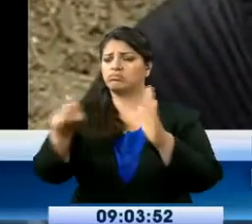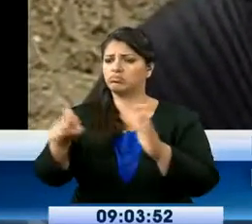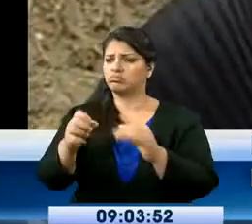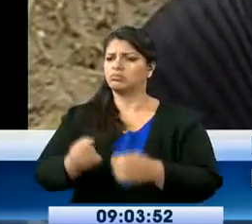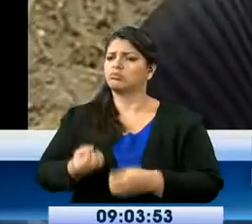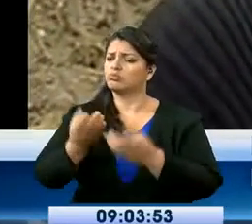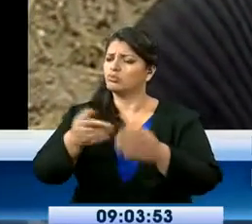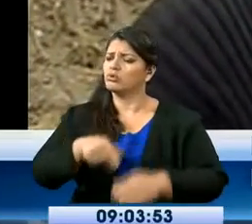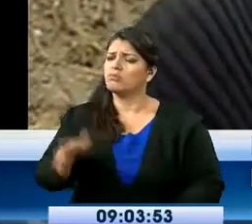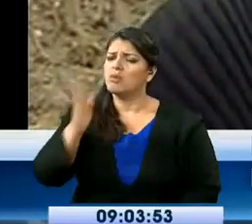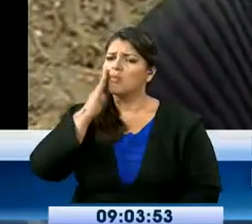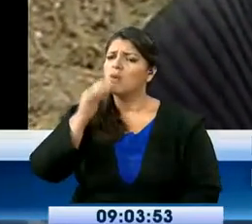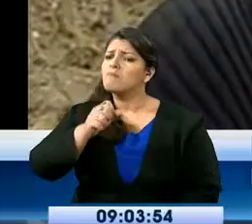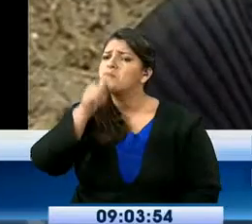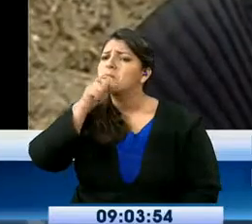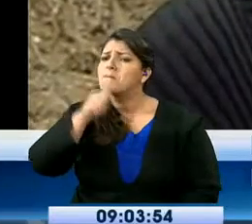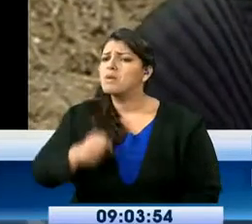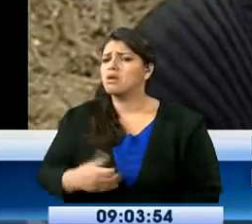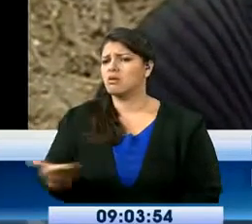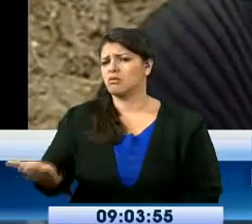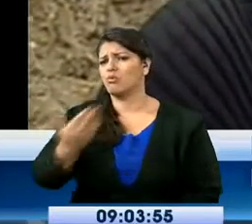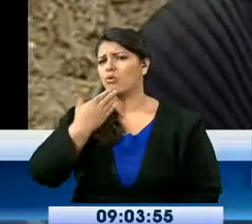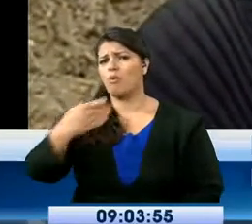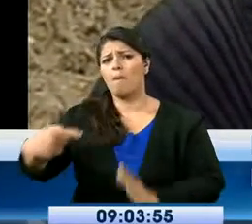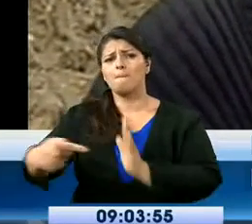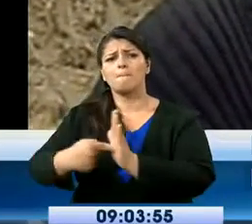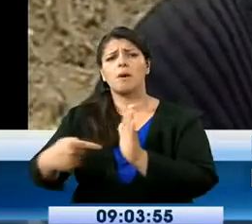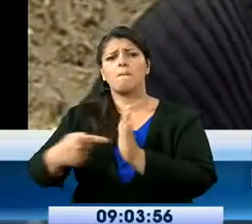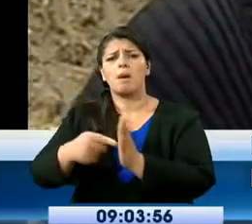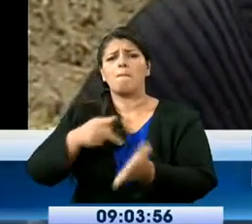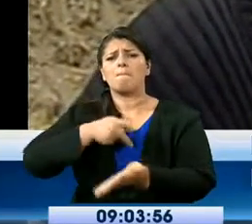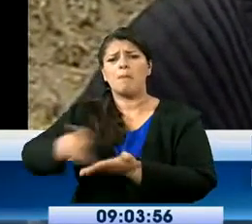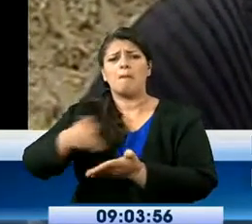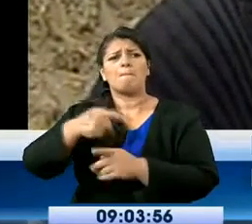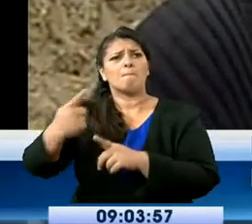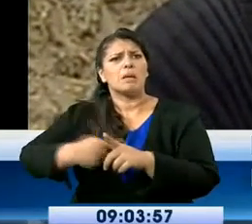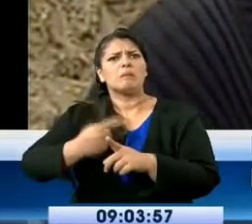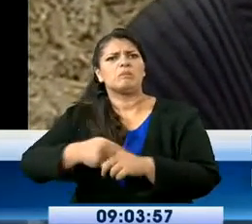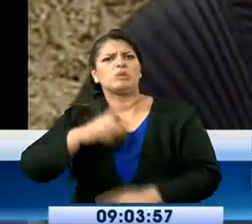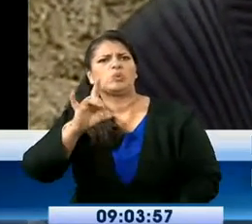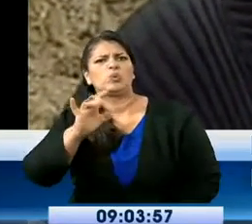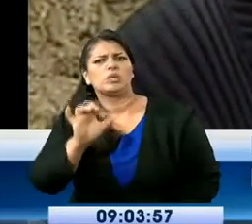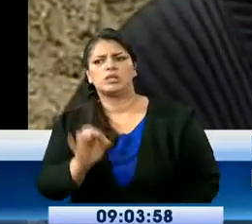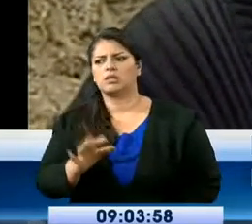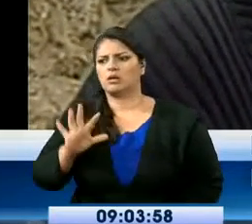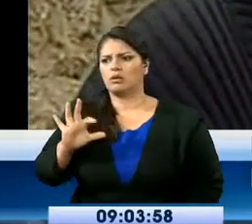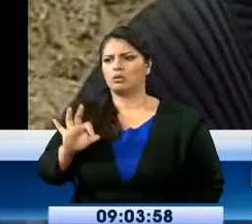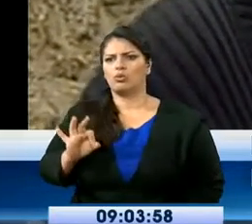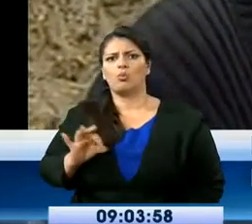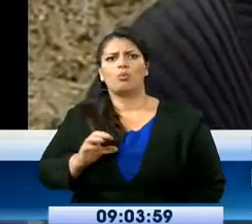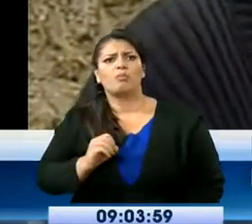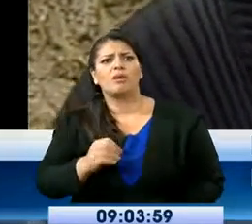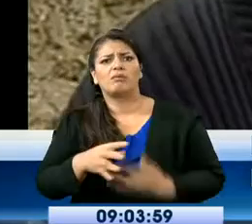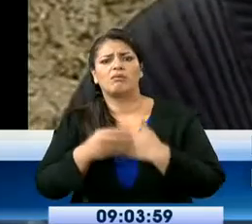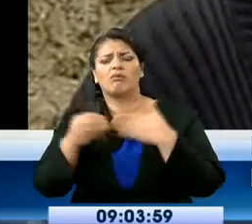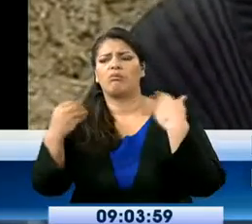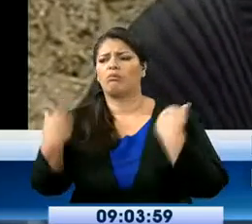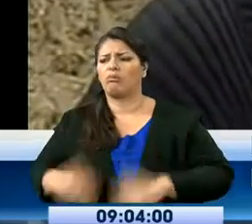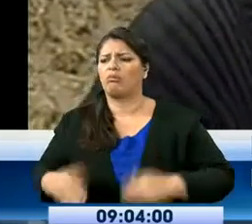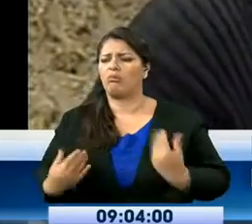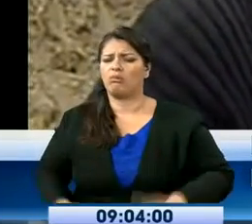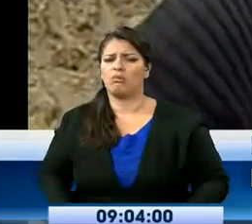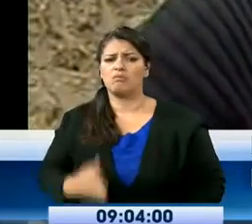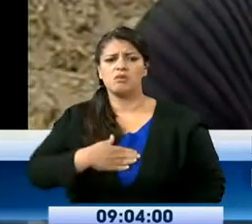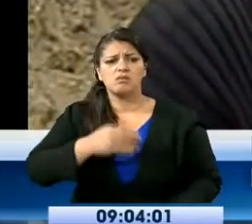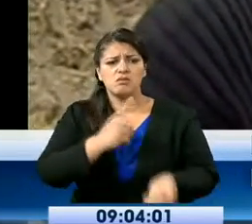la tercera edad. Mi madre tiene 81 años y tiene planillas de 80, de $90, que nosotros somos los hijos y tenemos que reunirnos para